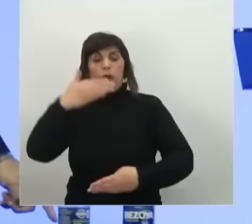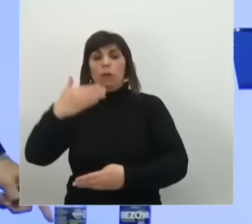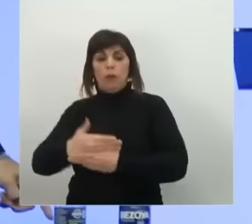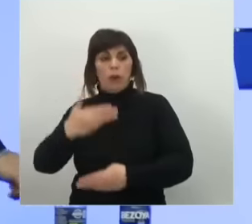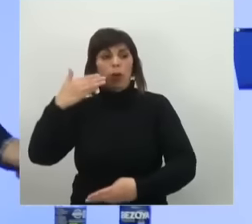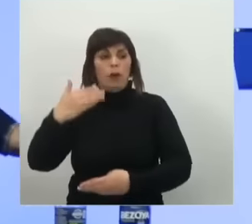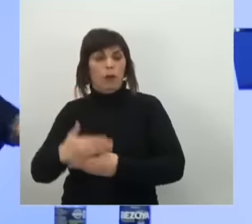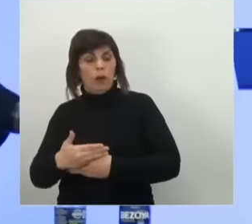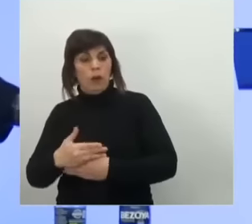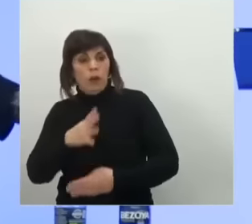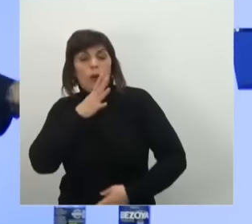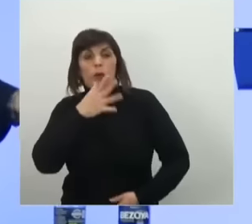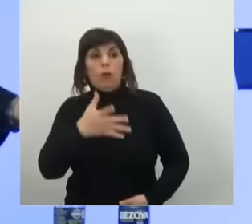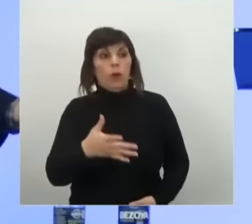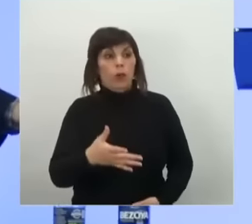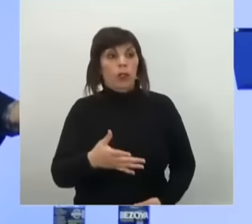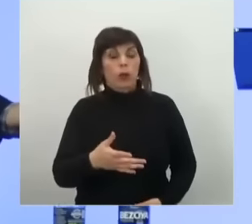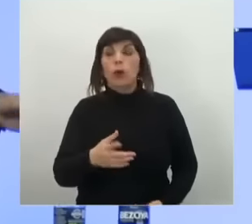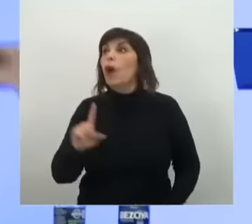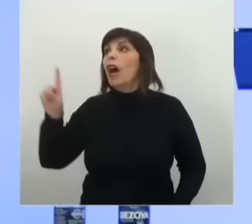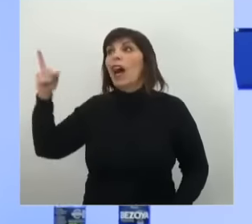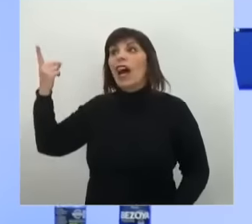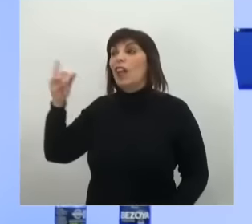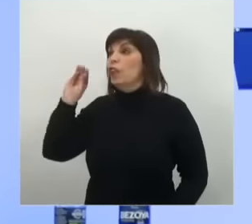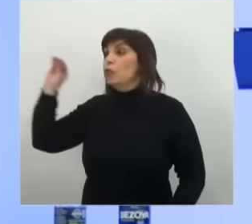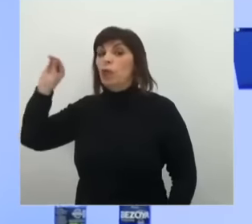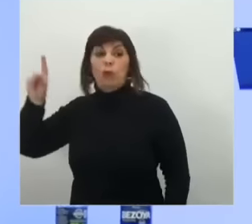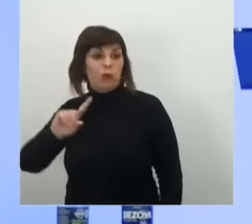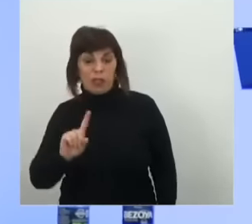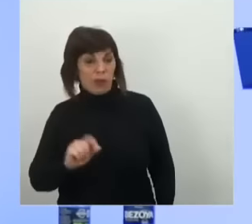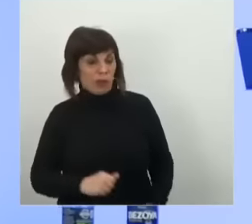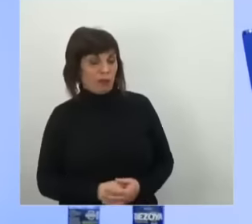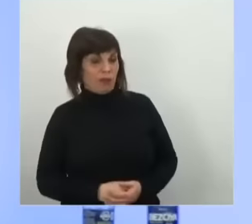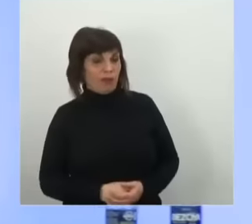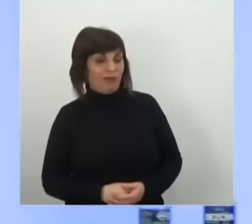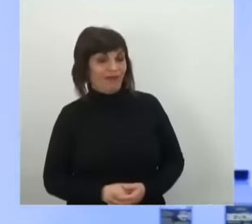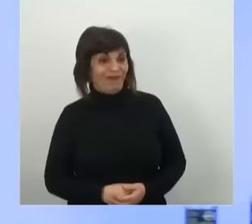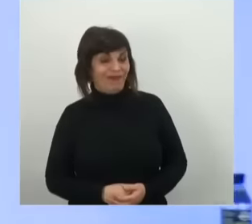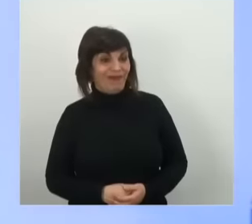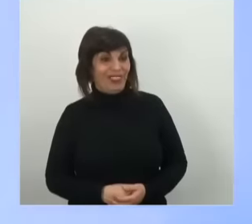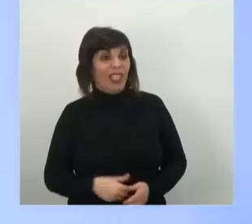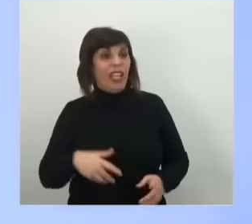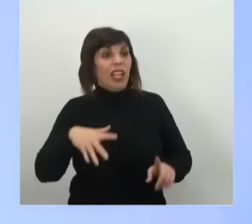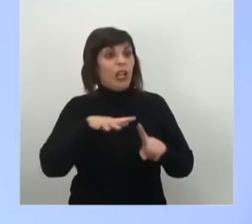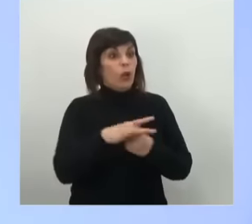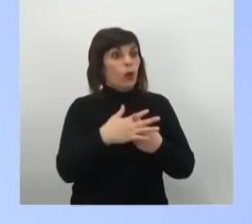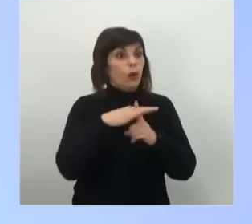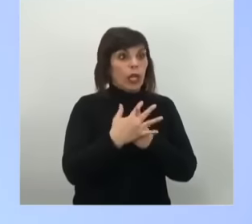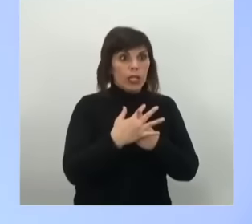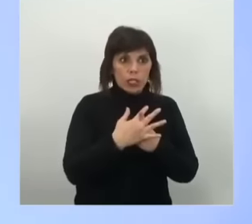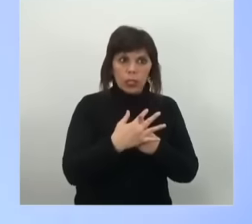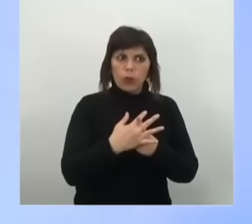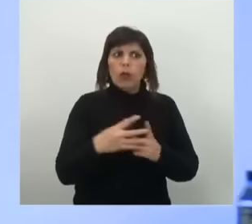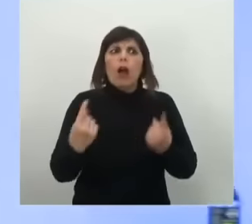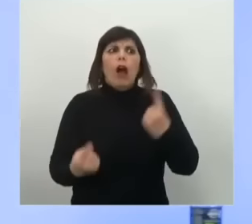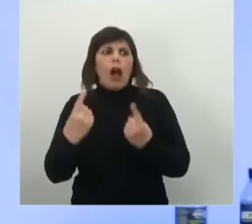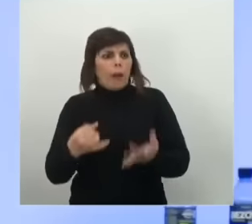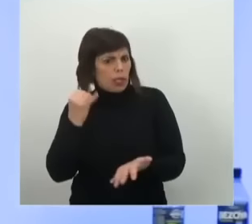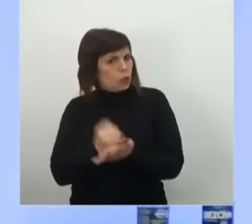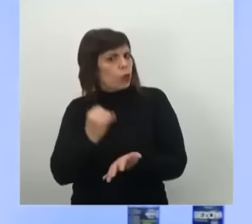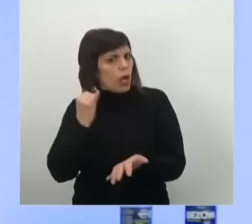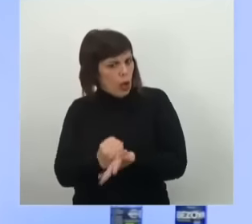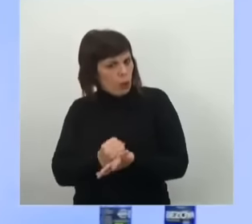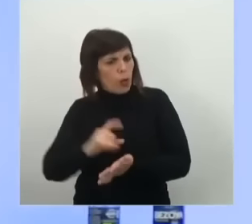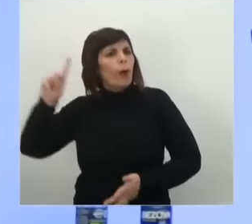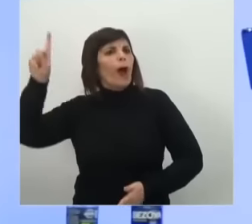consultaba a la base no iba y le preguntaba a él si que el señor lo que hizo fue meterme en una situación que a veces el Señor nos pone en situaciones